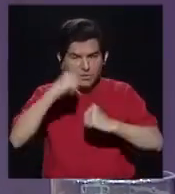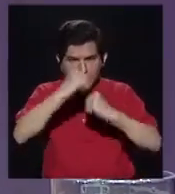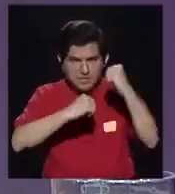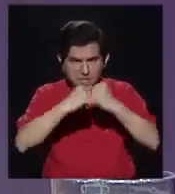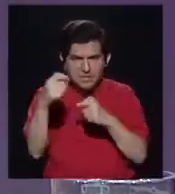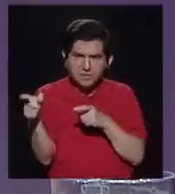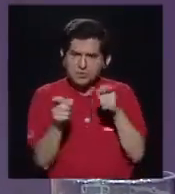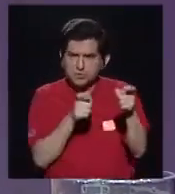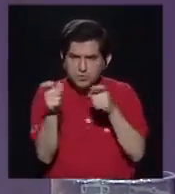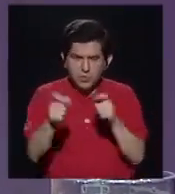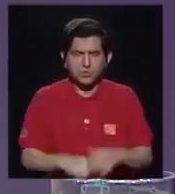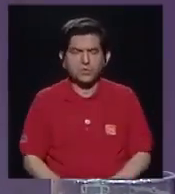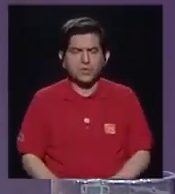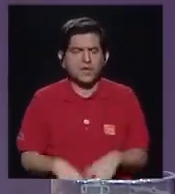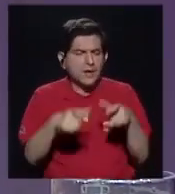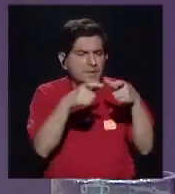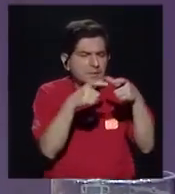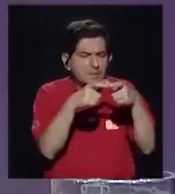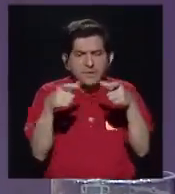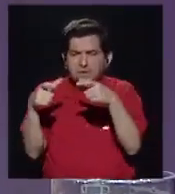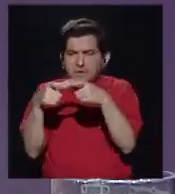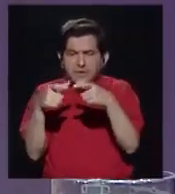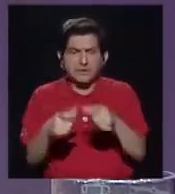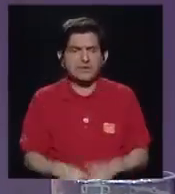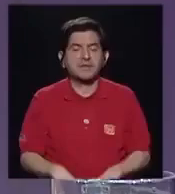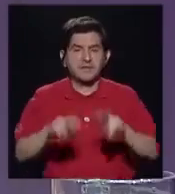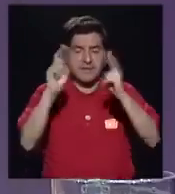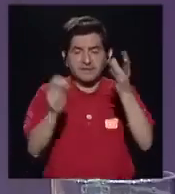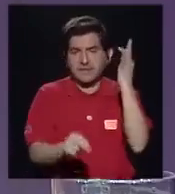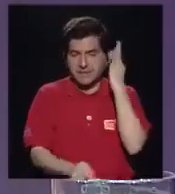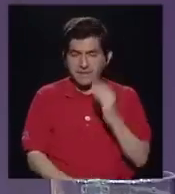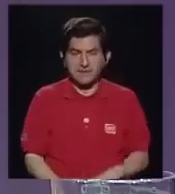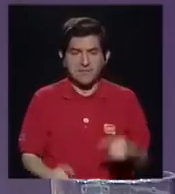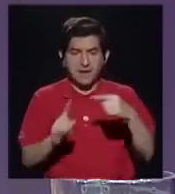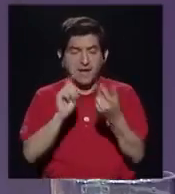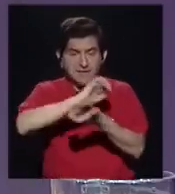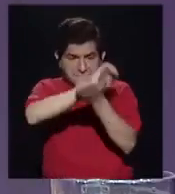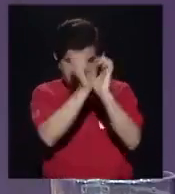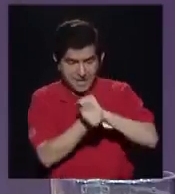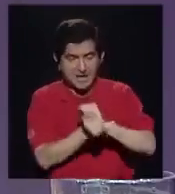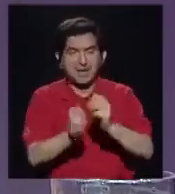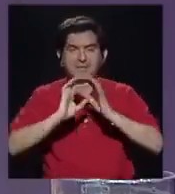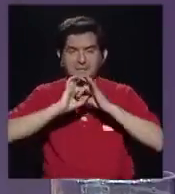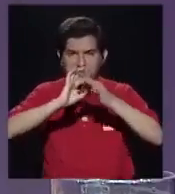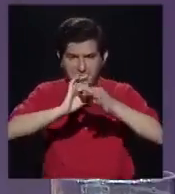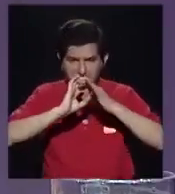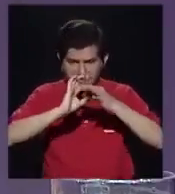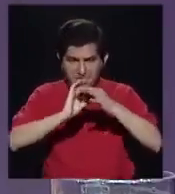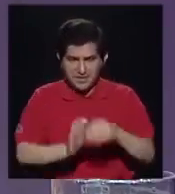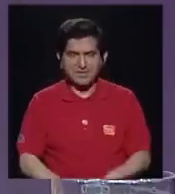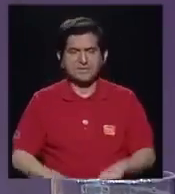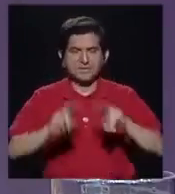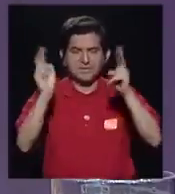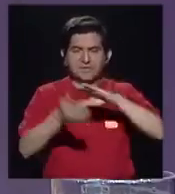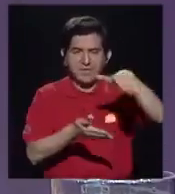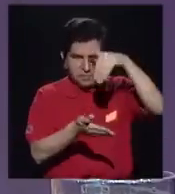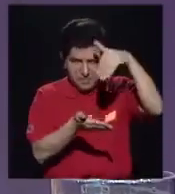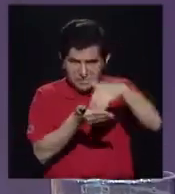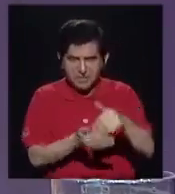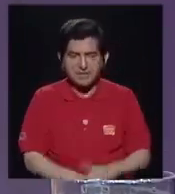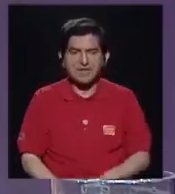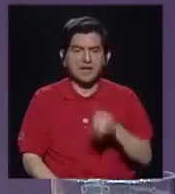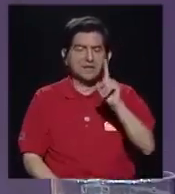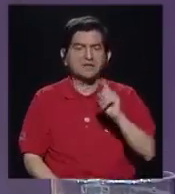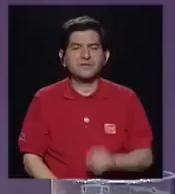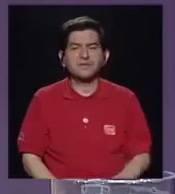de dominación la minorización del tema de las mujeres hasta que no se modifique esa relación de temas centrales de un sujeto